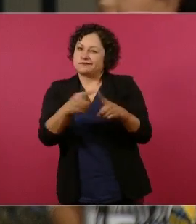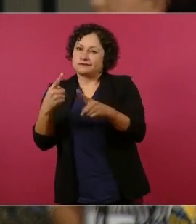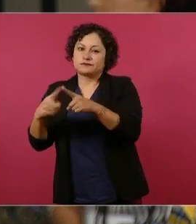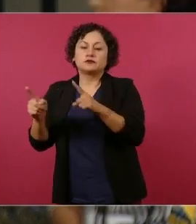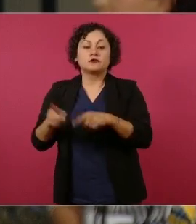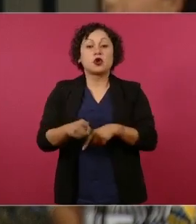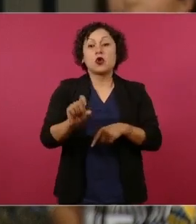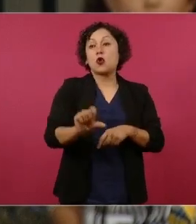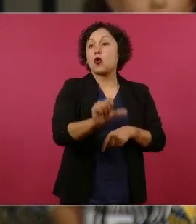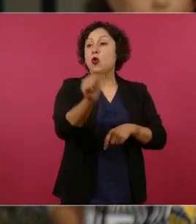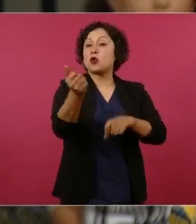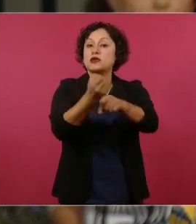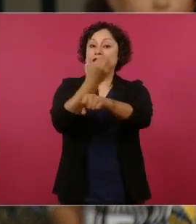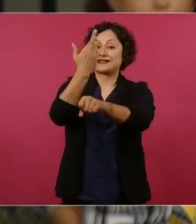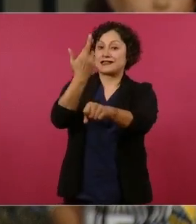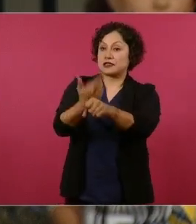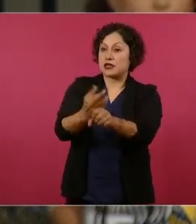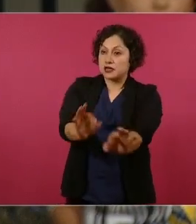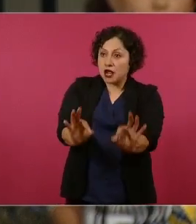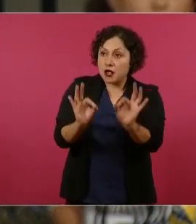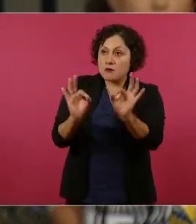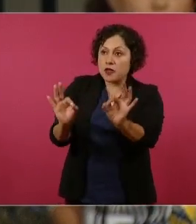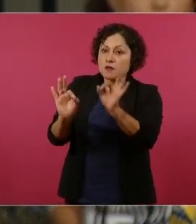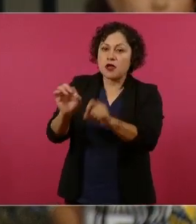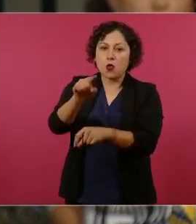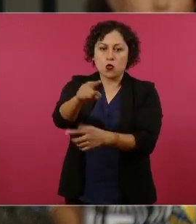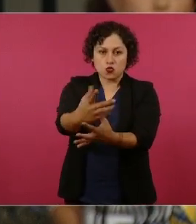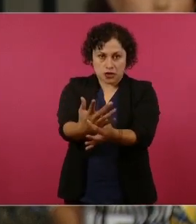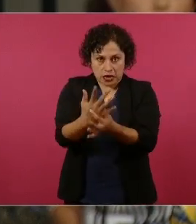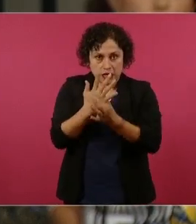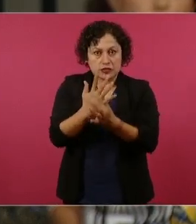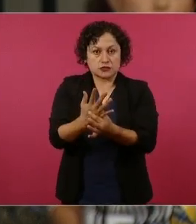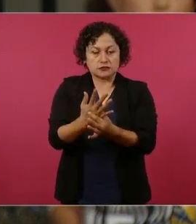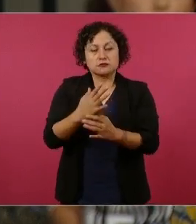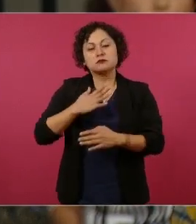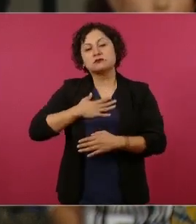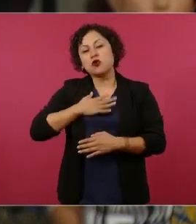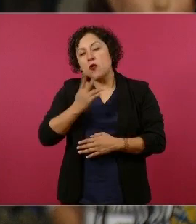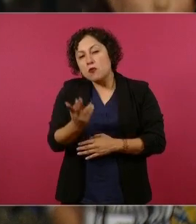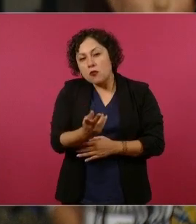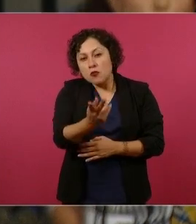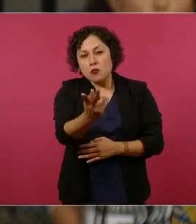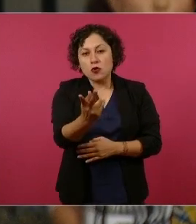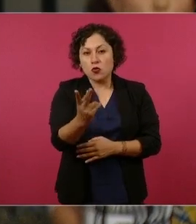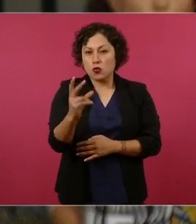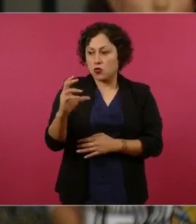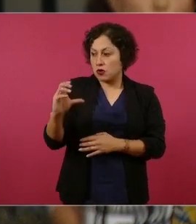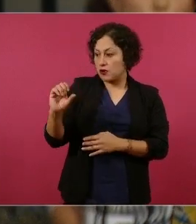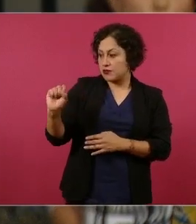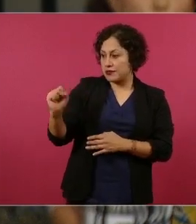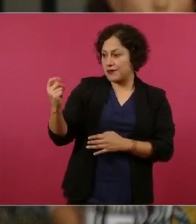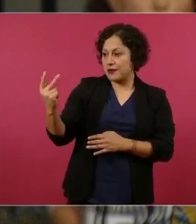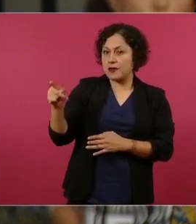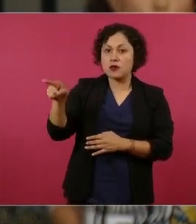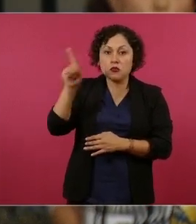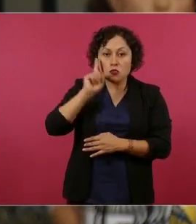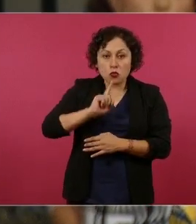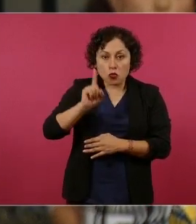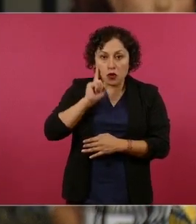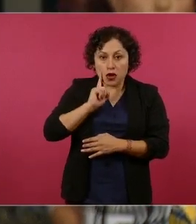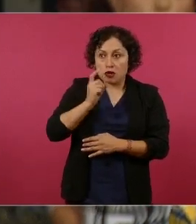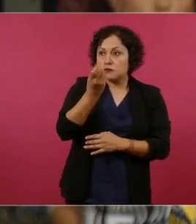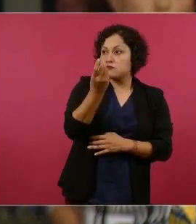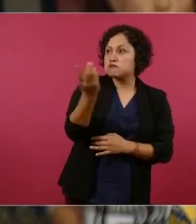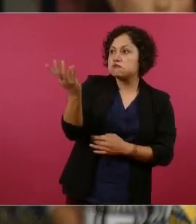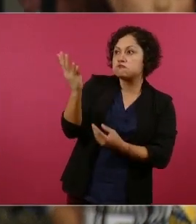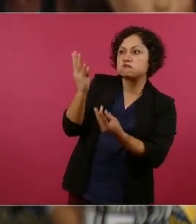han dado buenos resultados y usted lo ha destacado. Preguntarle, presidente, ¿la doctora Claudia Sheinbaum tiene de dónde escoger? Como usted lo menciona, a